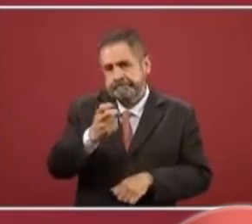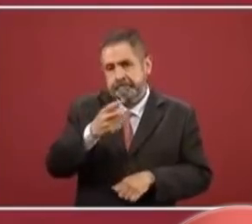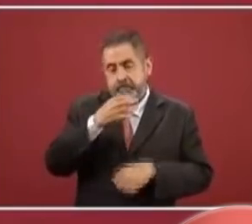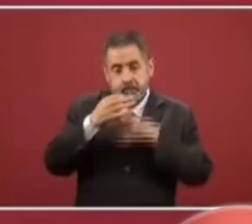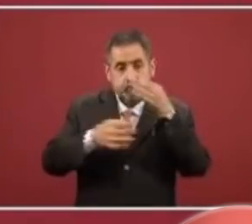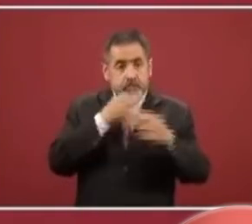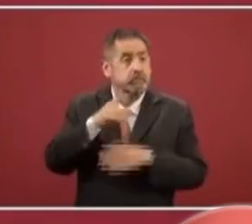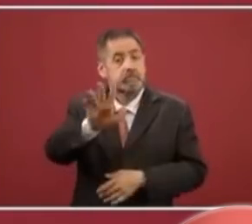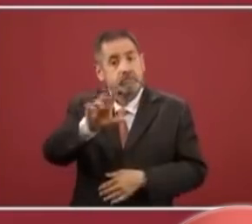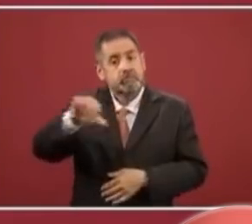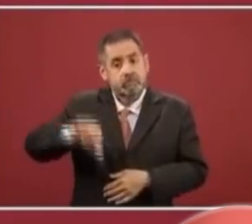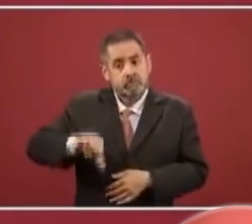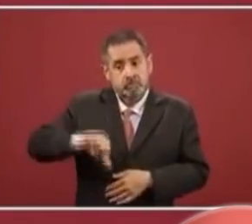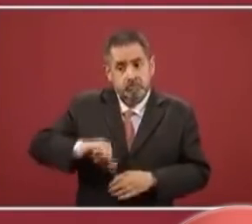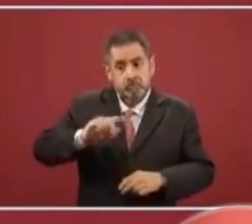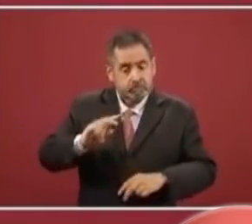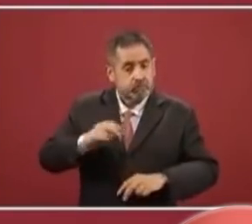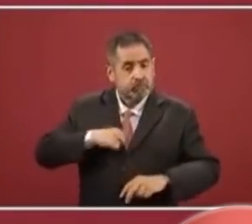Hoy voy